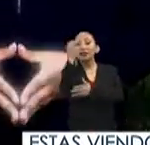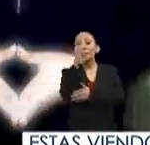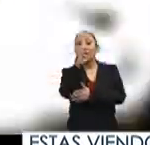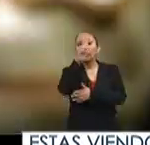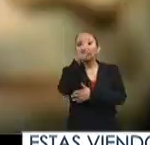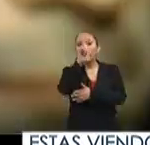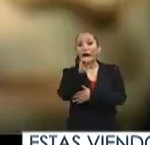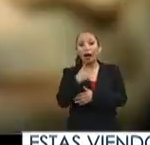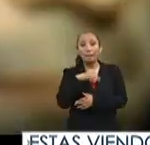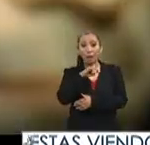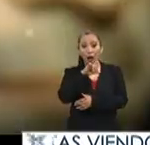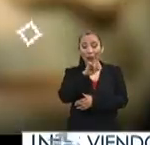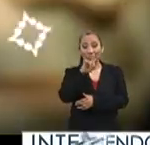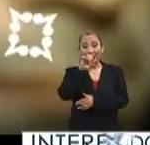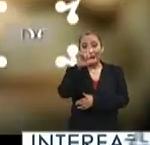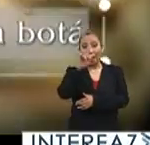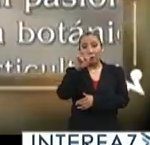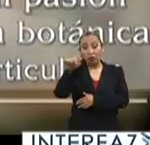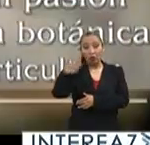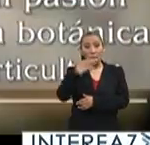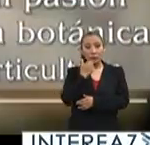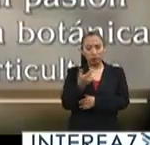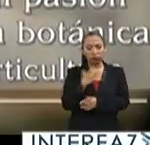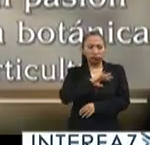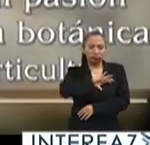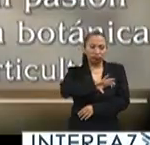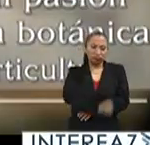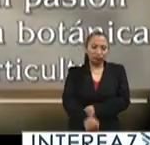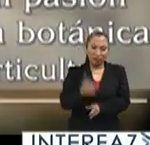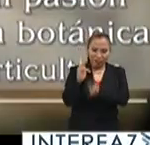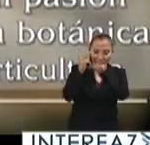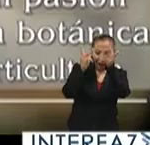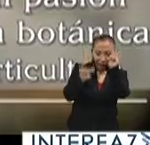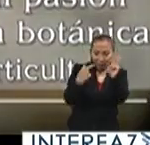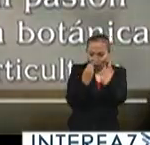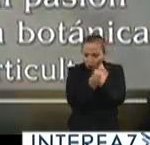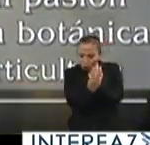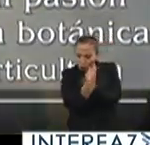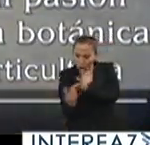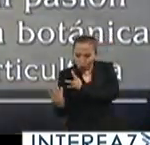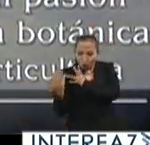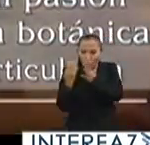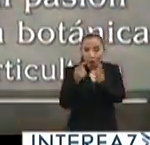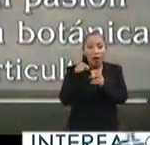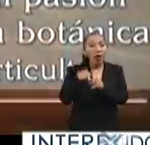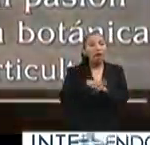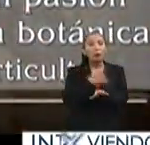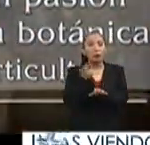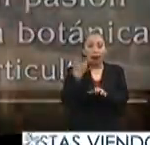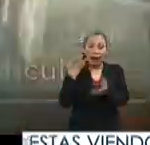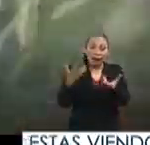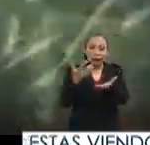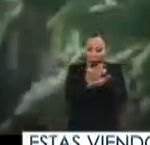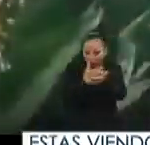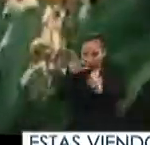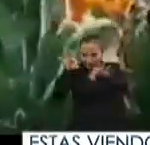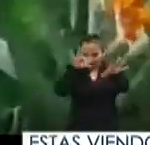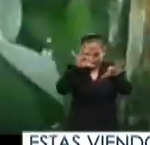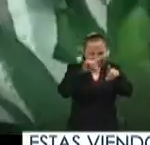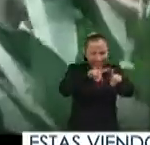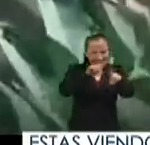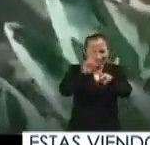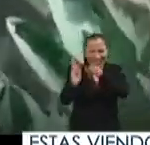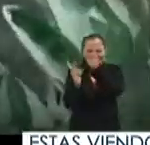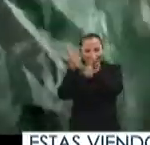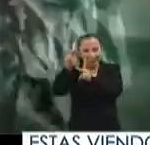Borda. Manuel de la Borda fue un gran apasionado de la botánica y horticultura. Esto lo llevó a coleccionar una gran variedad